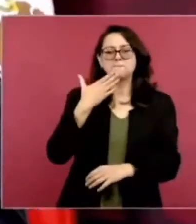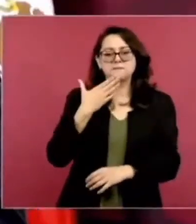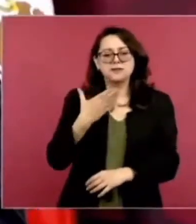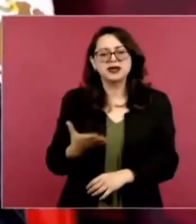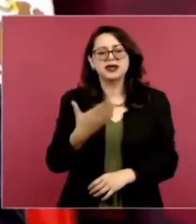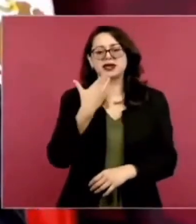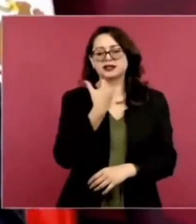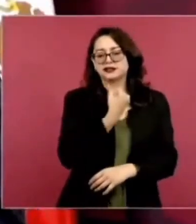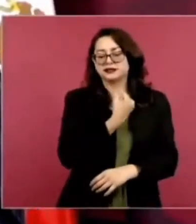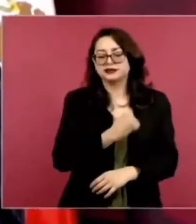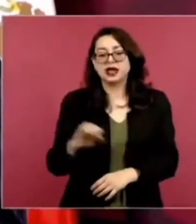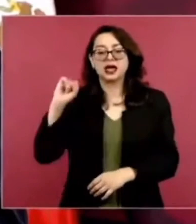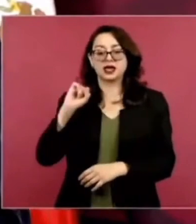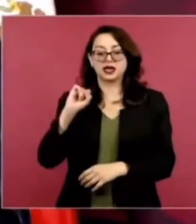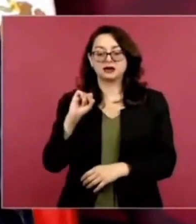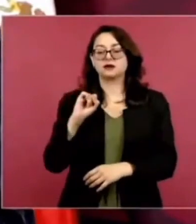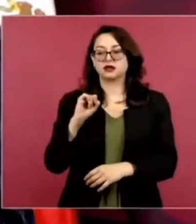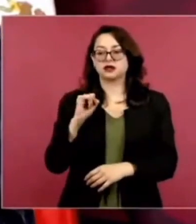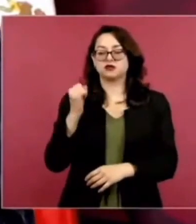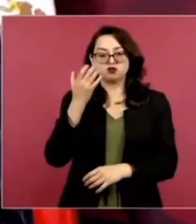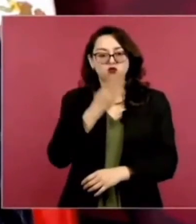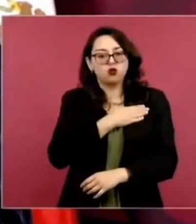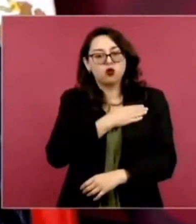quienes actúan